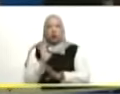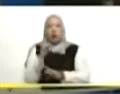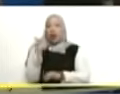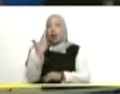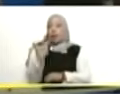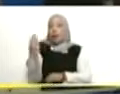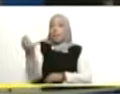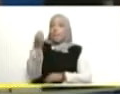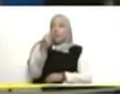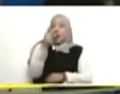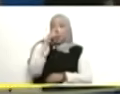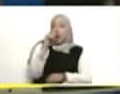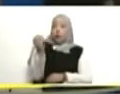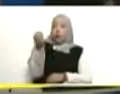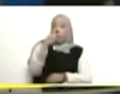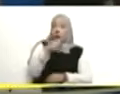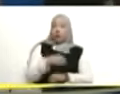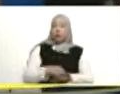tres.